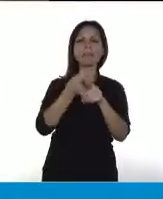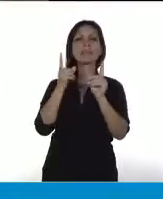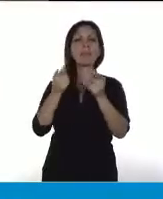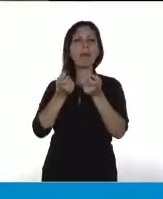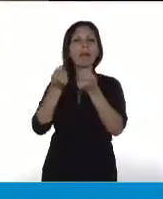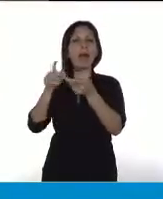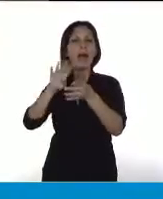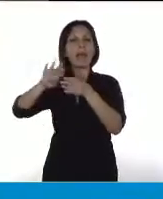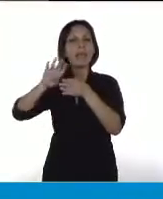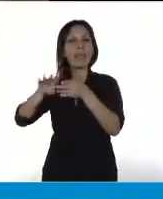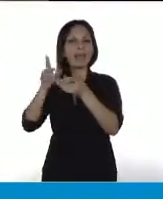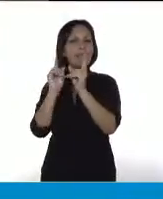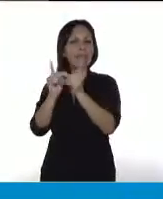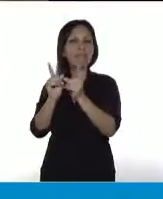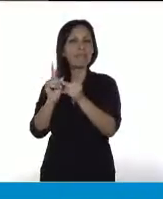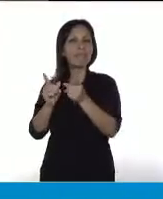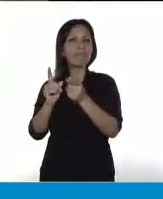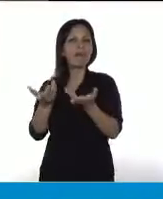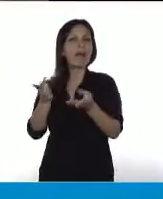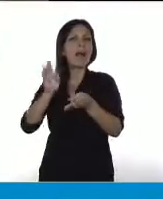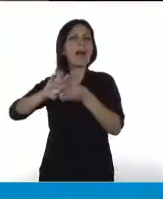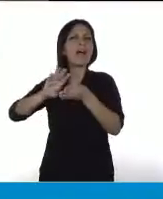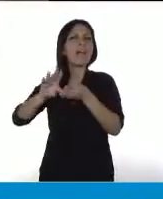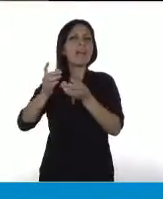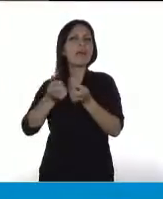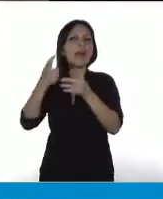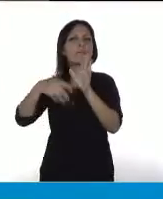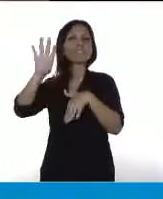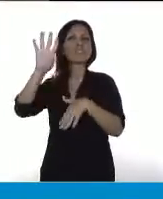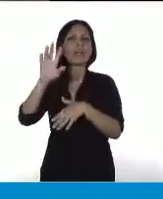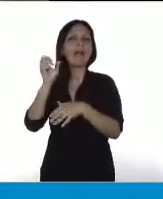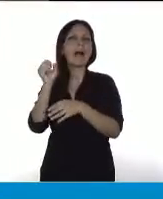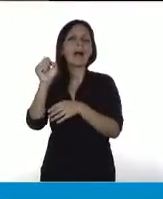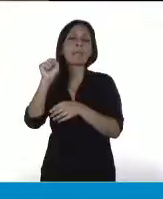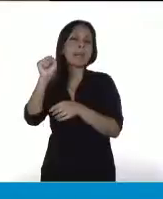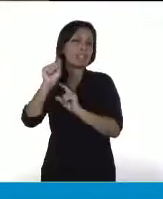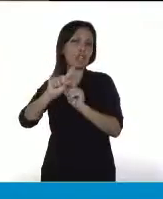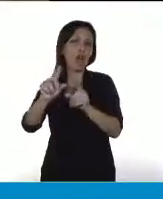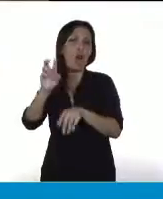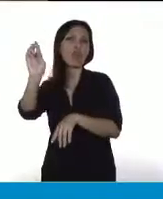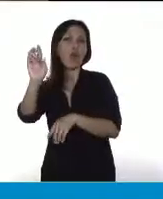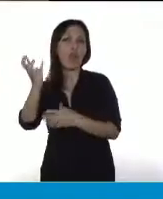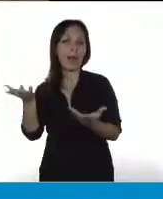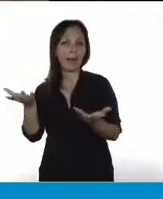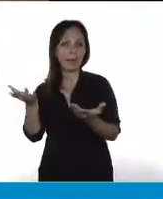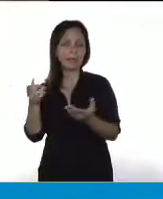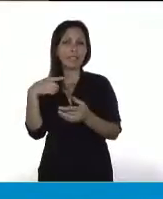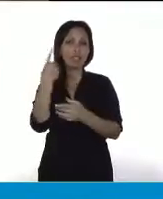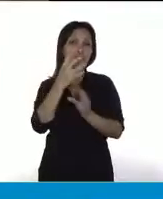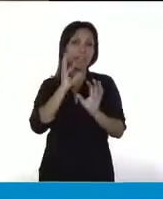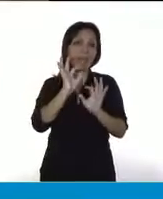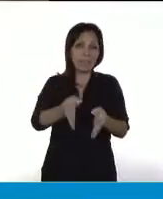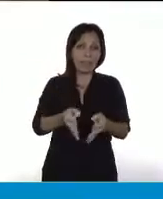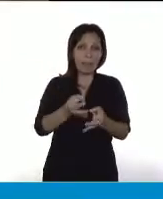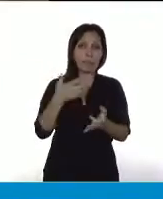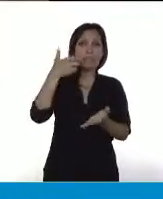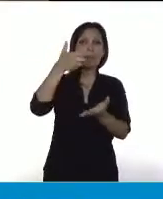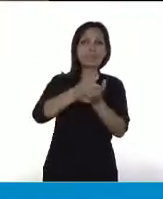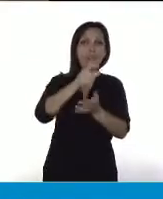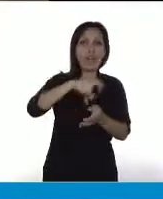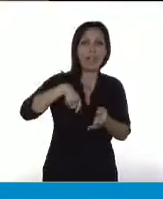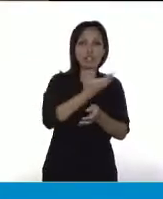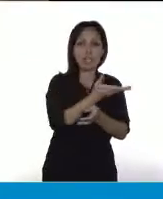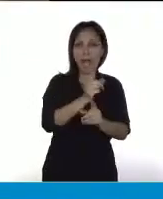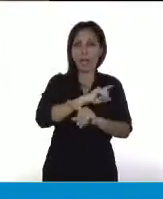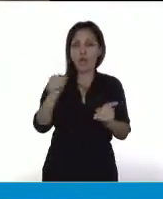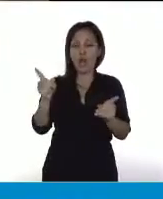una deuda que es mayormente en moneda extranjera, que como ya dijimos no fue inversión social y que dejó a la